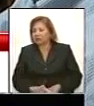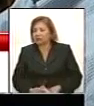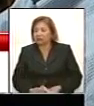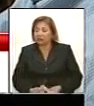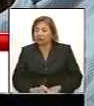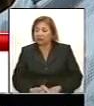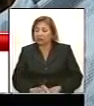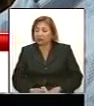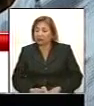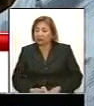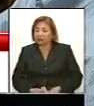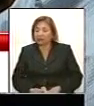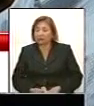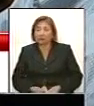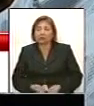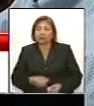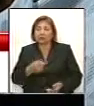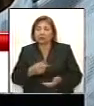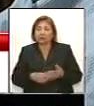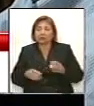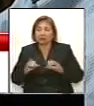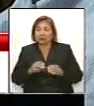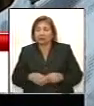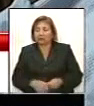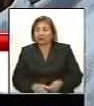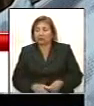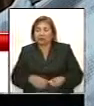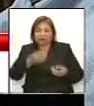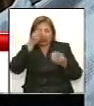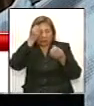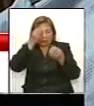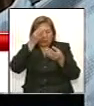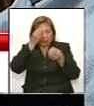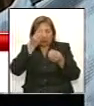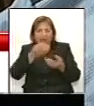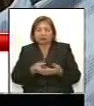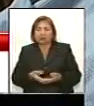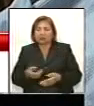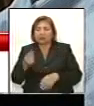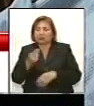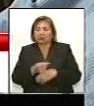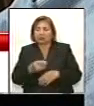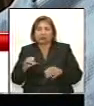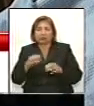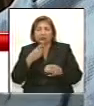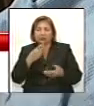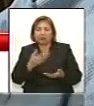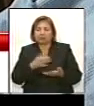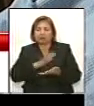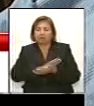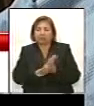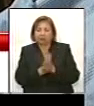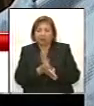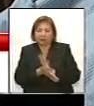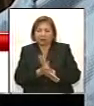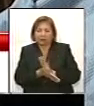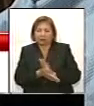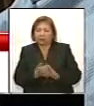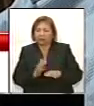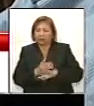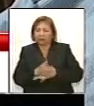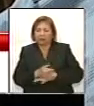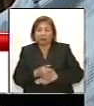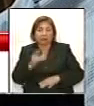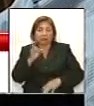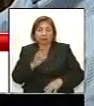Y en este caso lo que hacemos es le damos la información de cómo hacer la denuncia y le brindamos los servicios gratuitos que tenemos a través de los centros